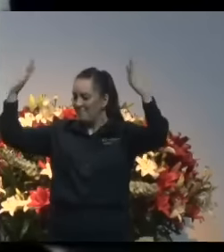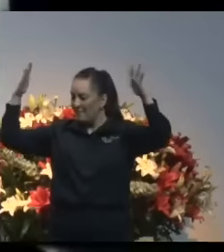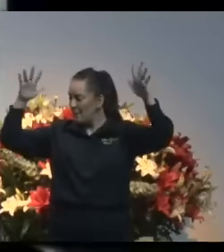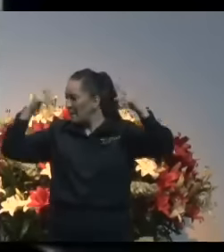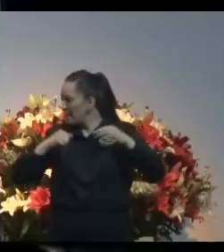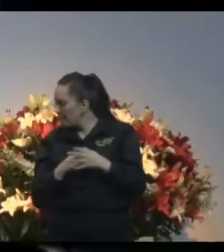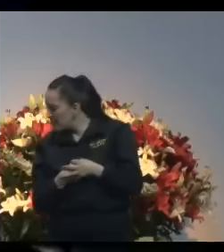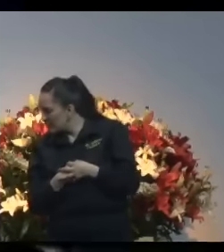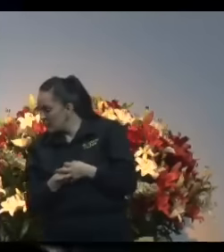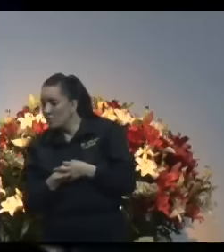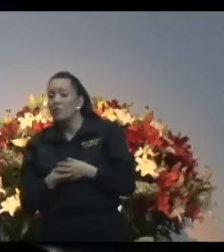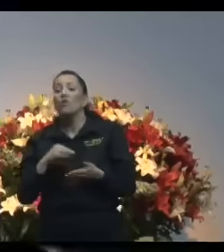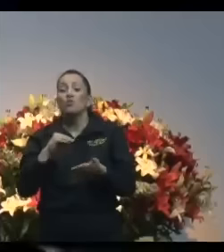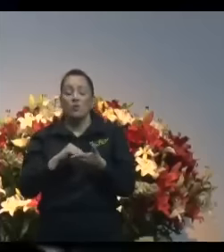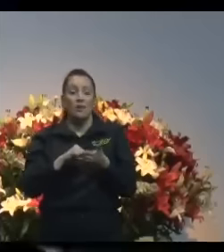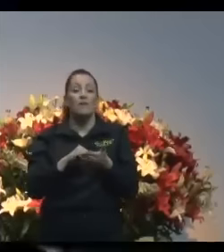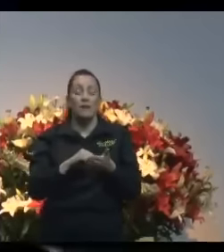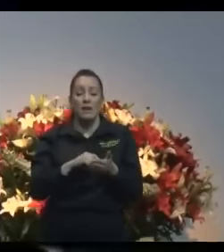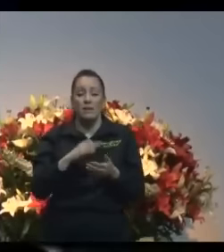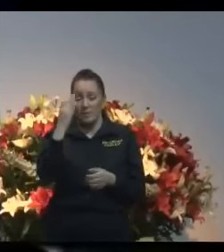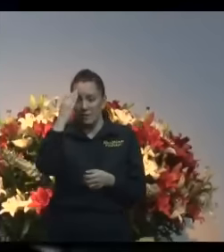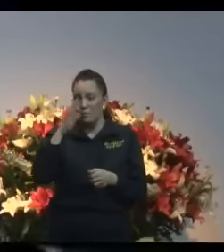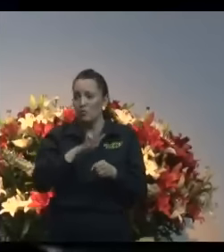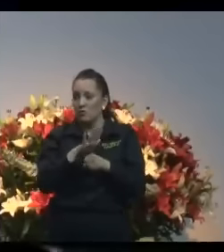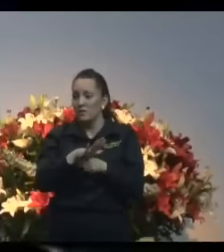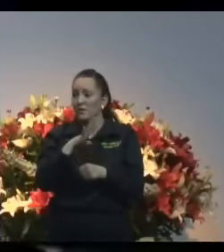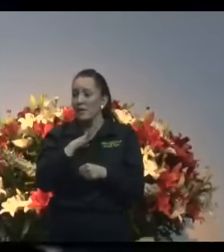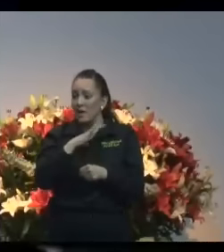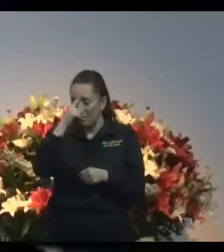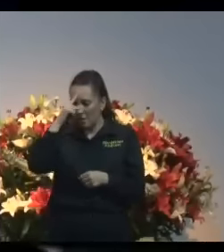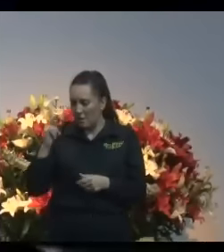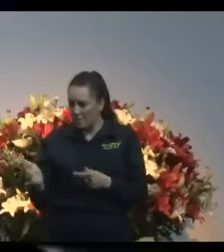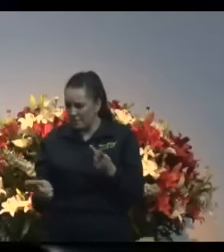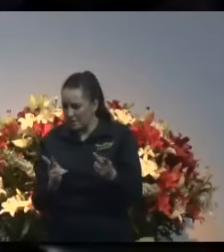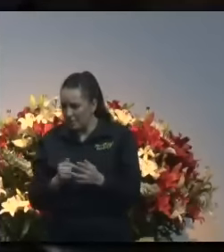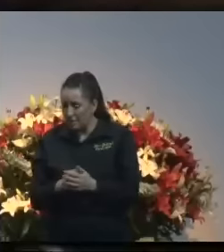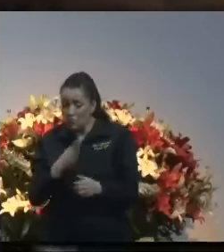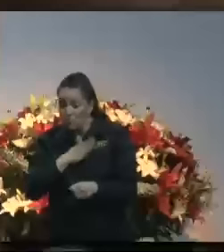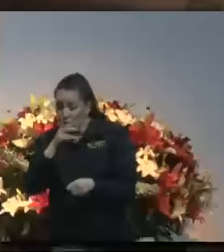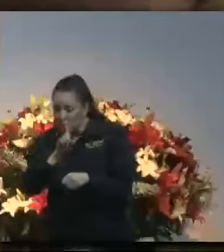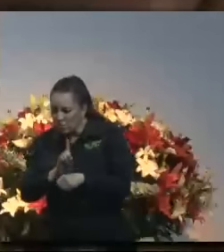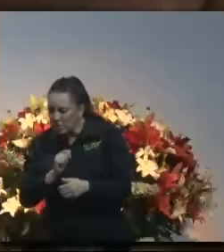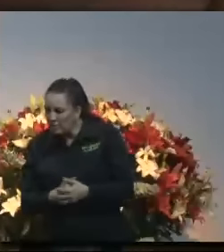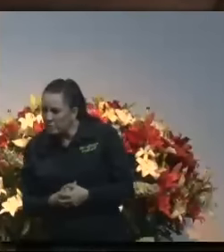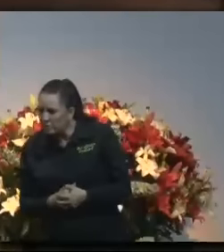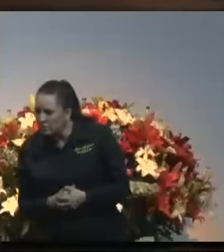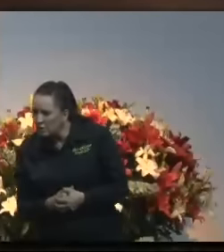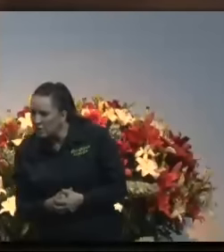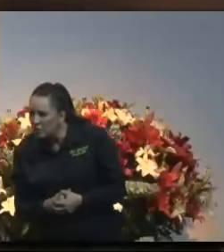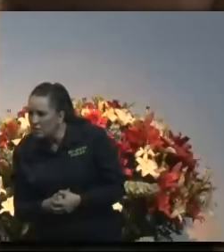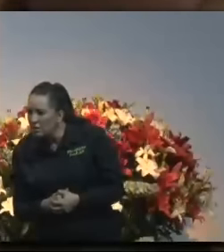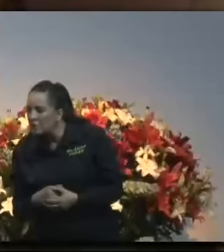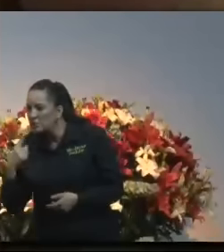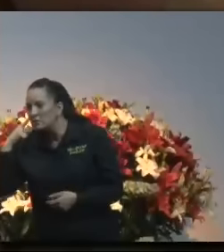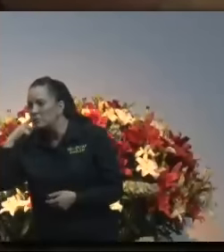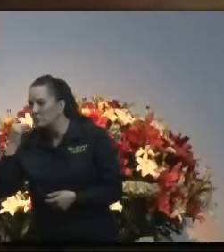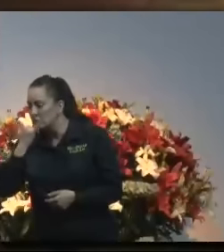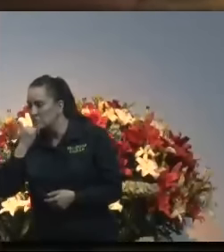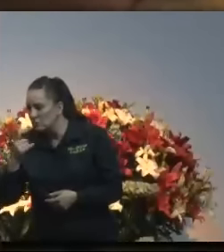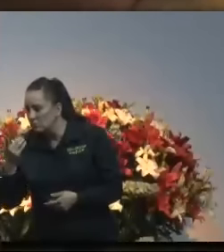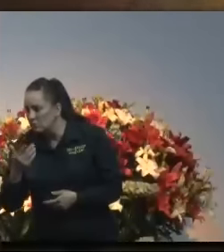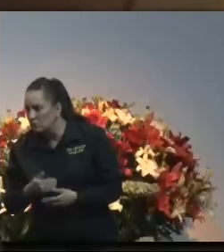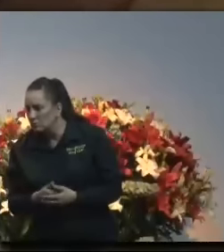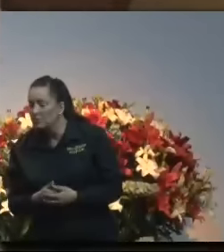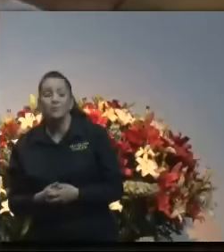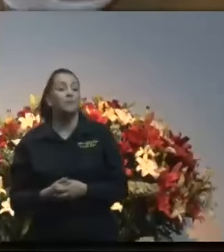¿Tenemos tiempo para una última pregunta de micrófono abierto? Ah, bueno. Buenos días, candidata. Yo creo que una de